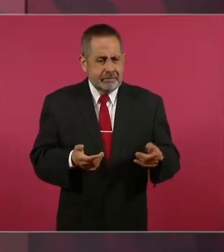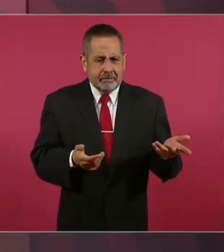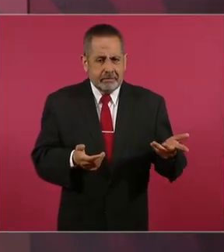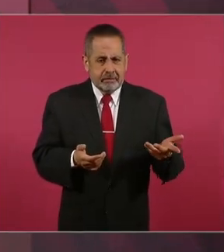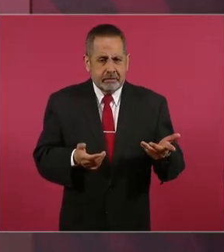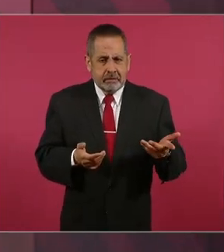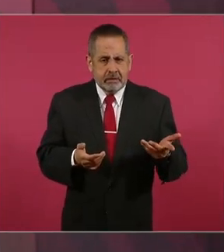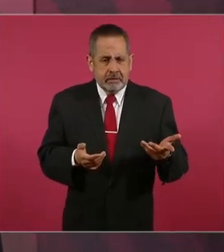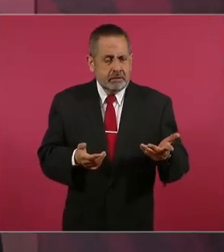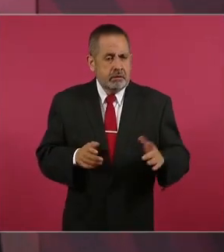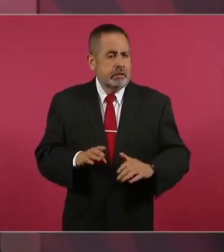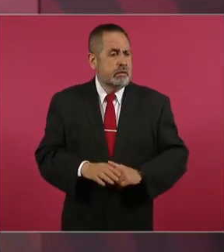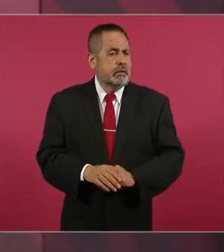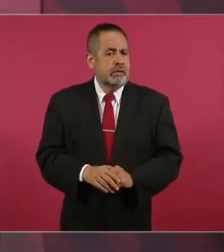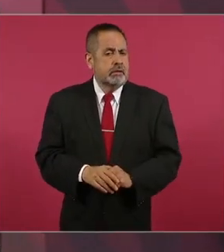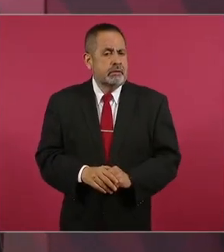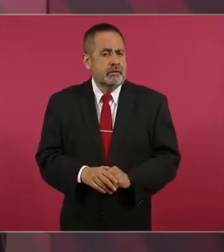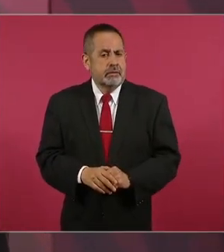asociaciones